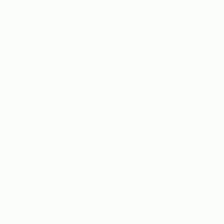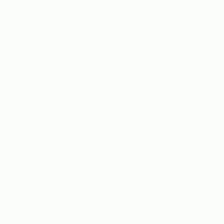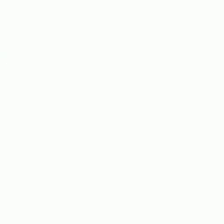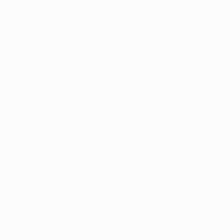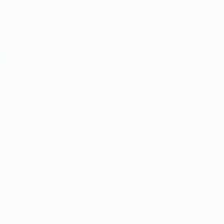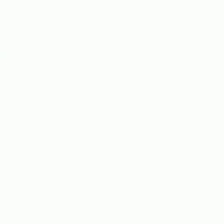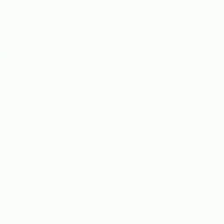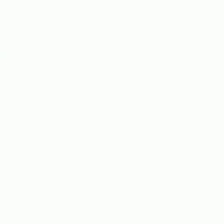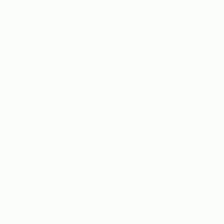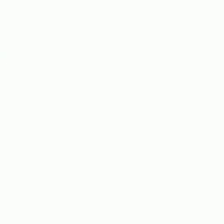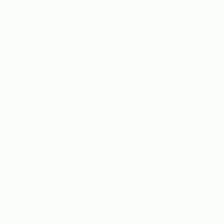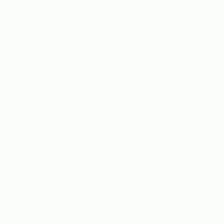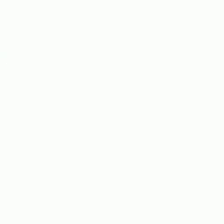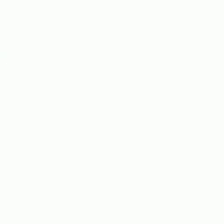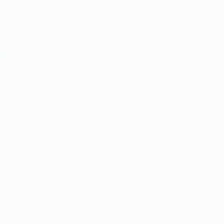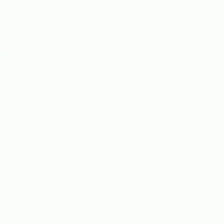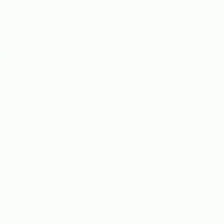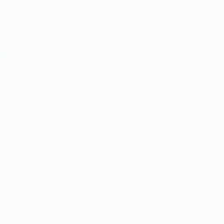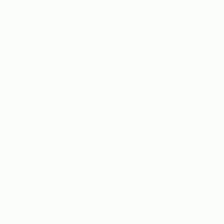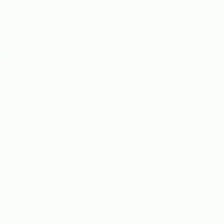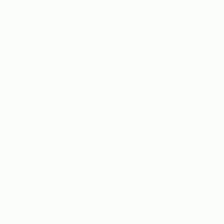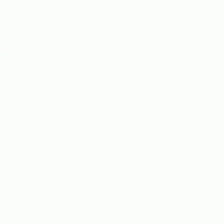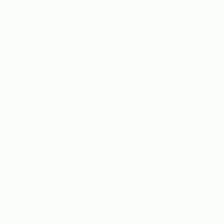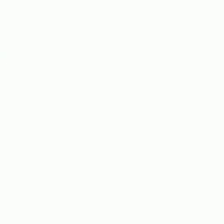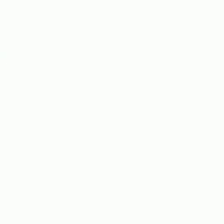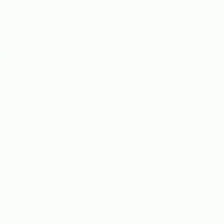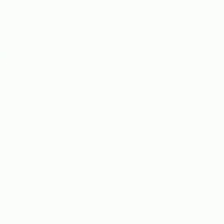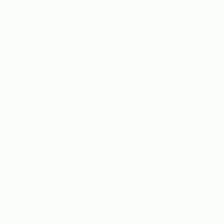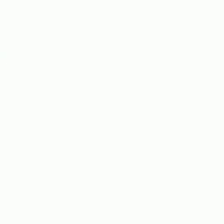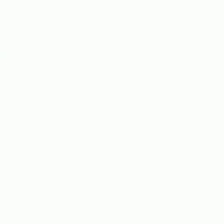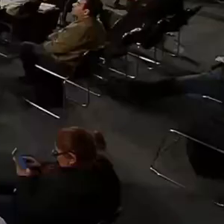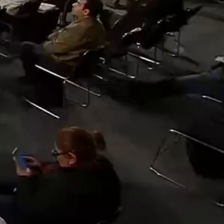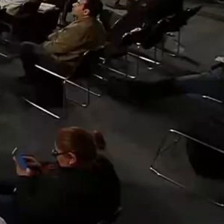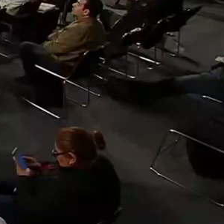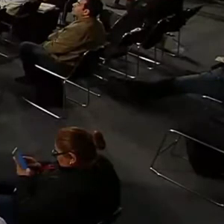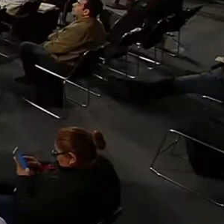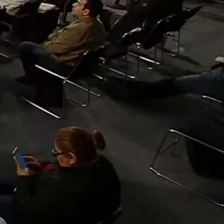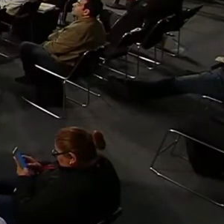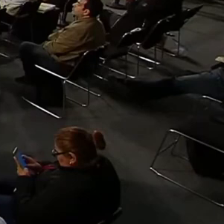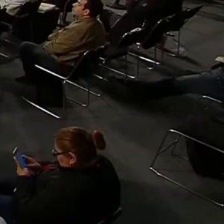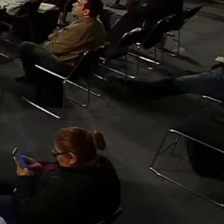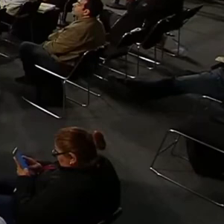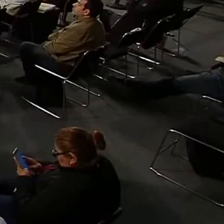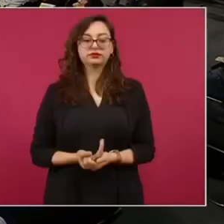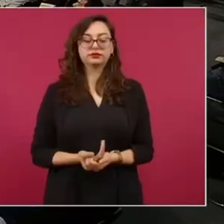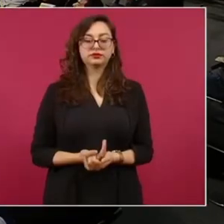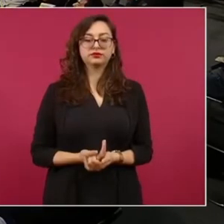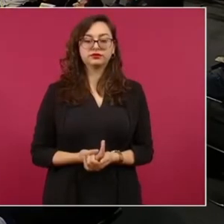Este. Sí.